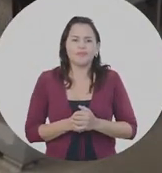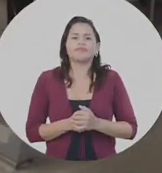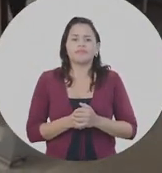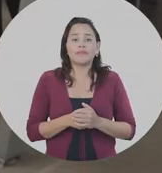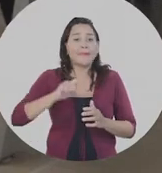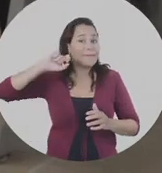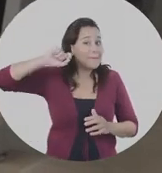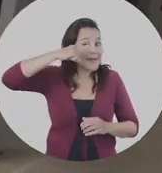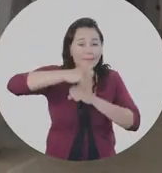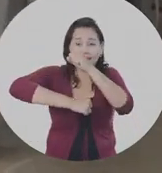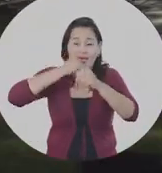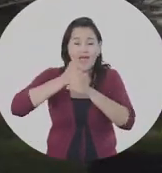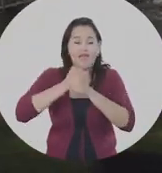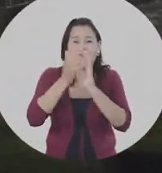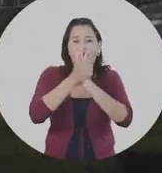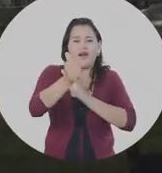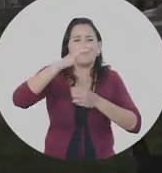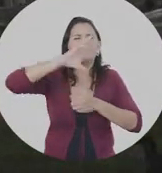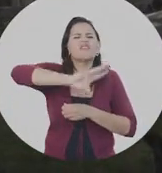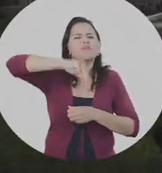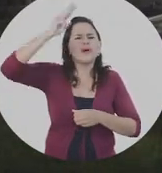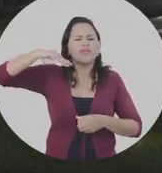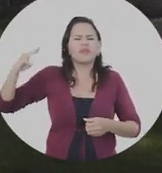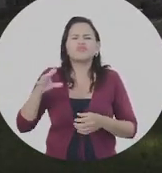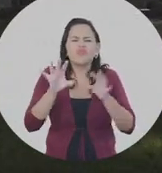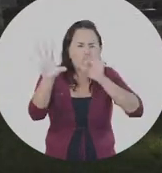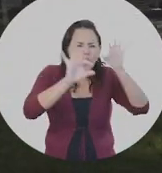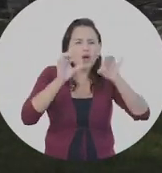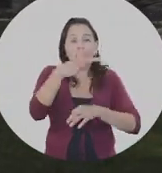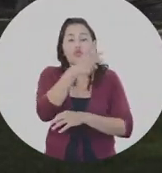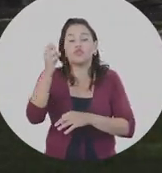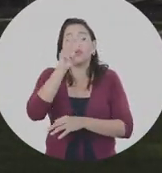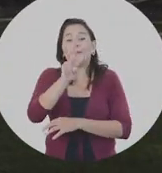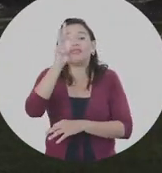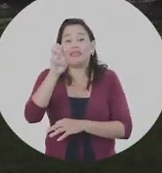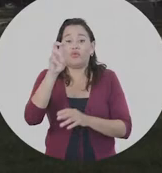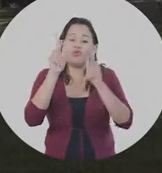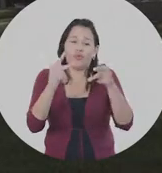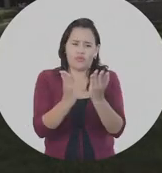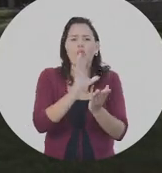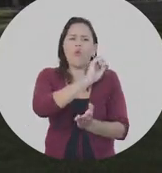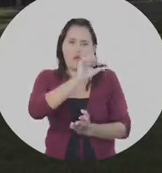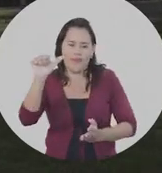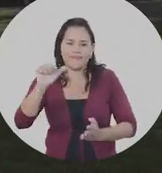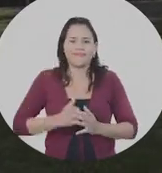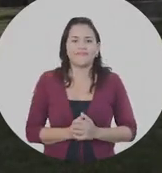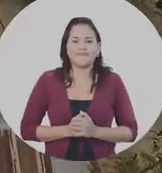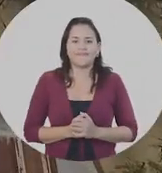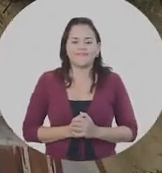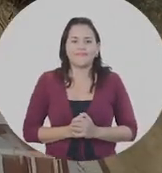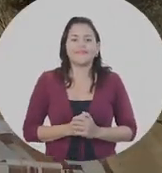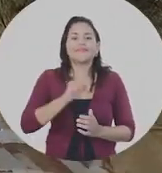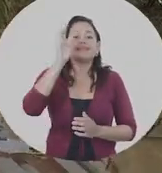departamento. En el primer año de Talento Magdalena fueron beneficiados 228 estudiantes, entre hombres